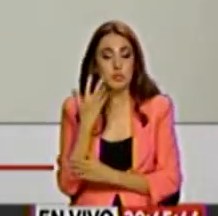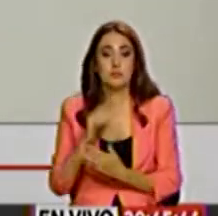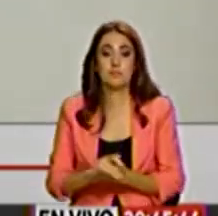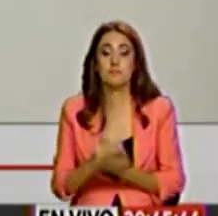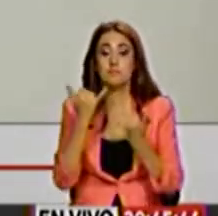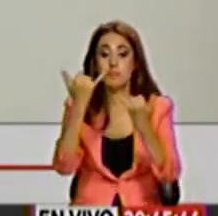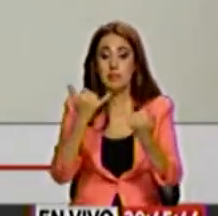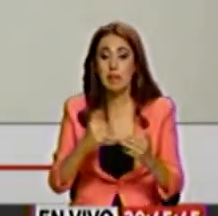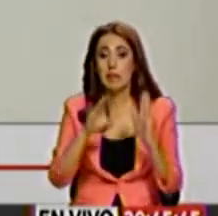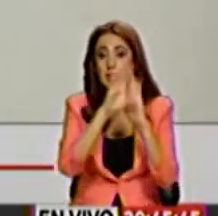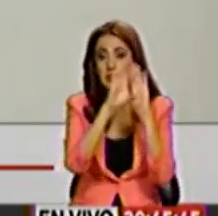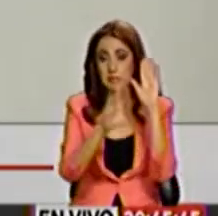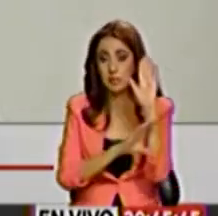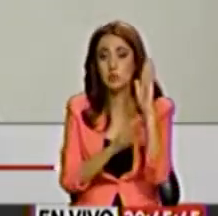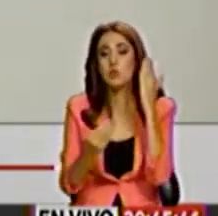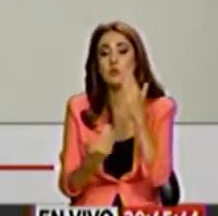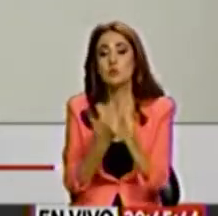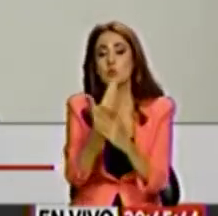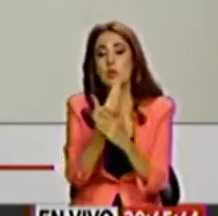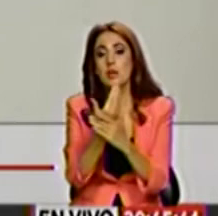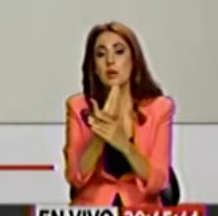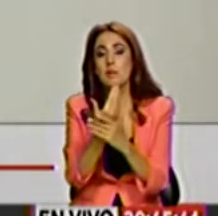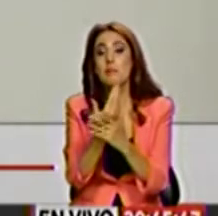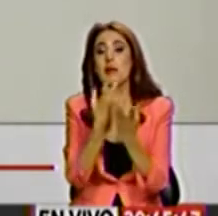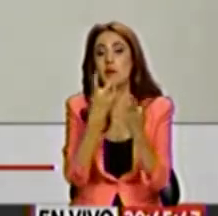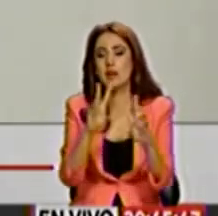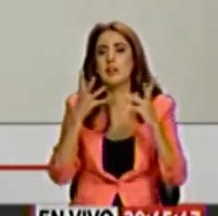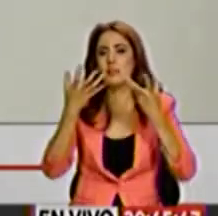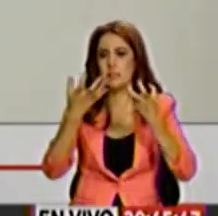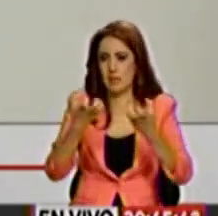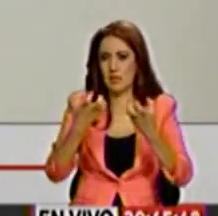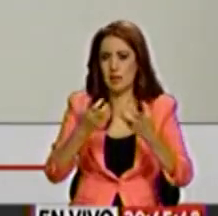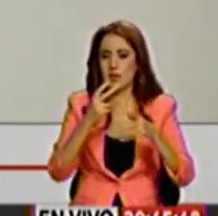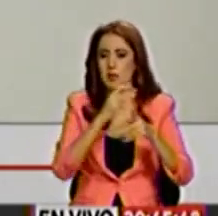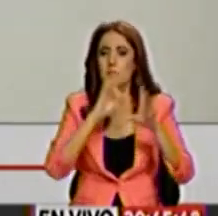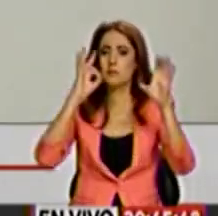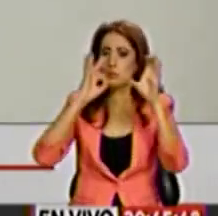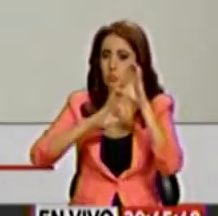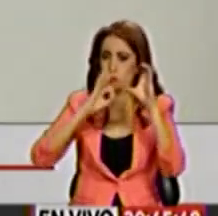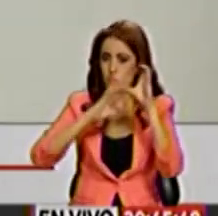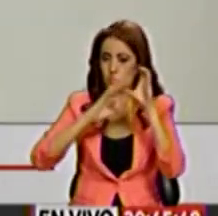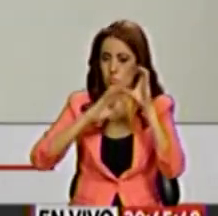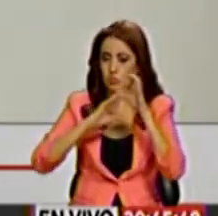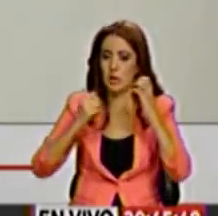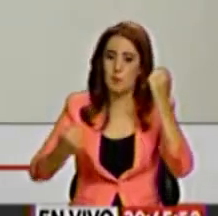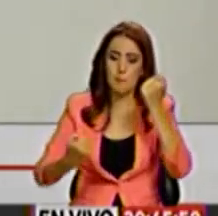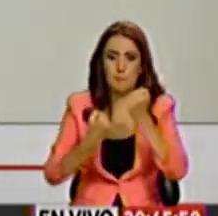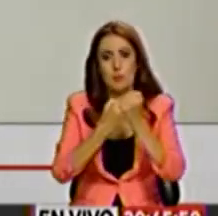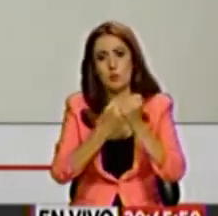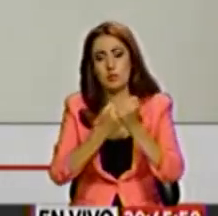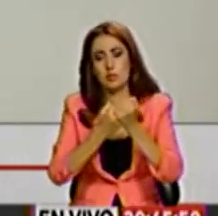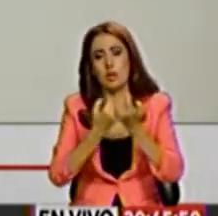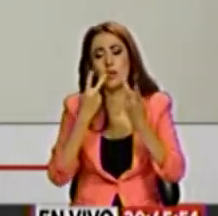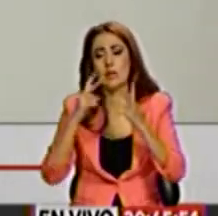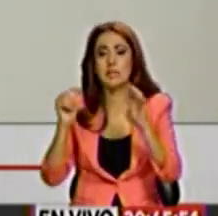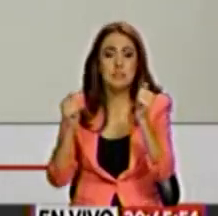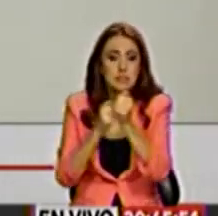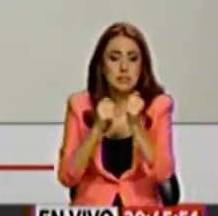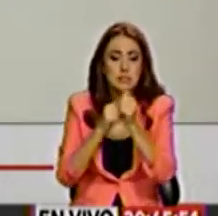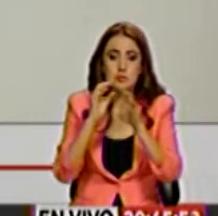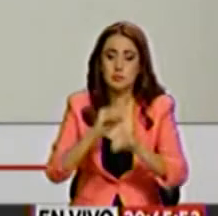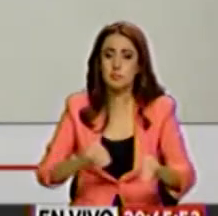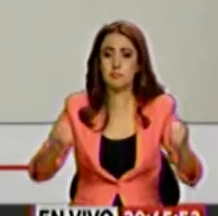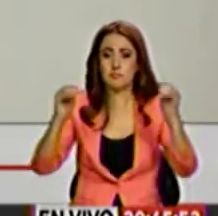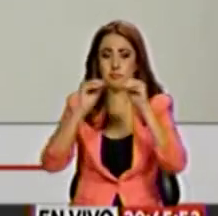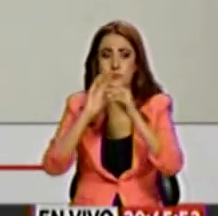nosotros incorporamos esta nueva función y dijimos que queríamos un Consejo de Participación Ciudadana que nos apegue y que nos acerque a crear